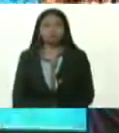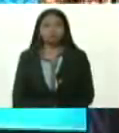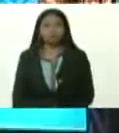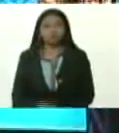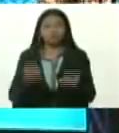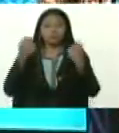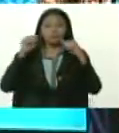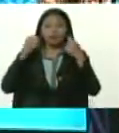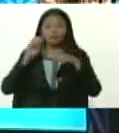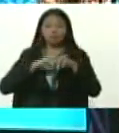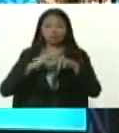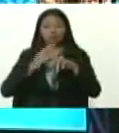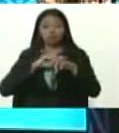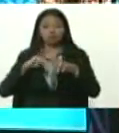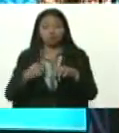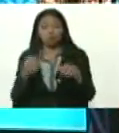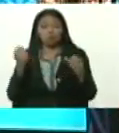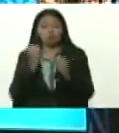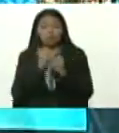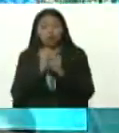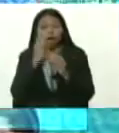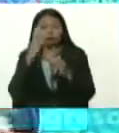Prepararnos, porque nosotros sí trabajamos en serio.